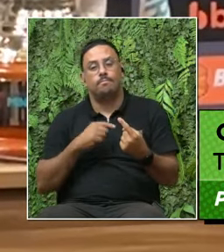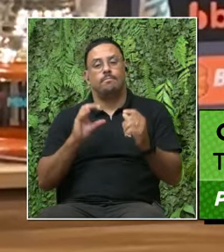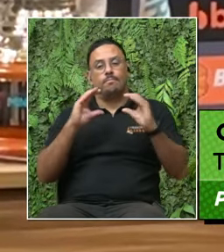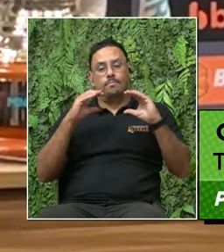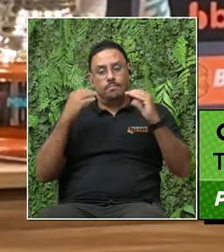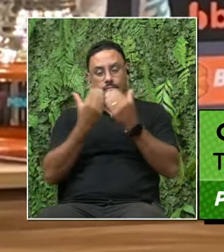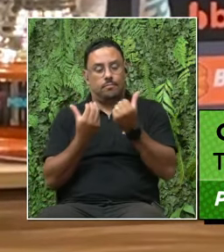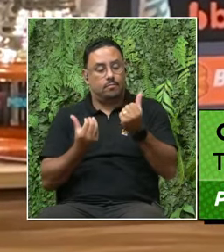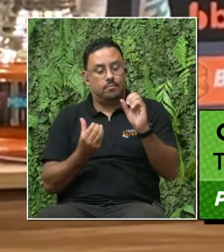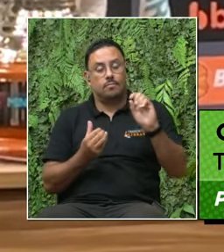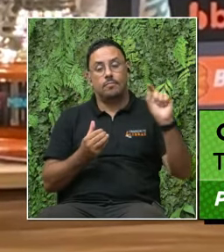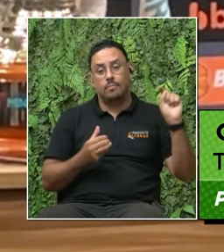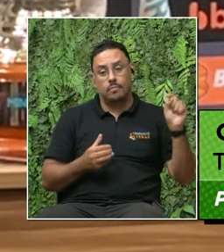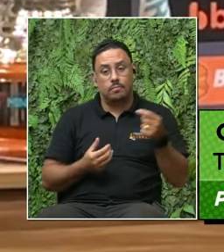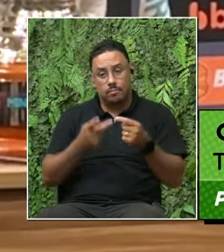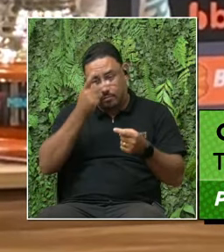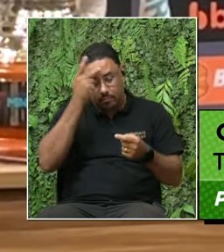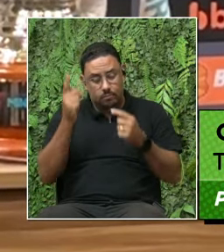un